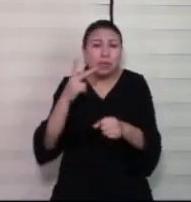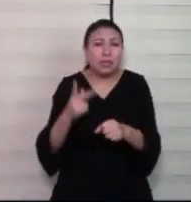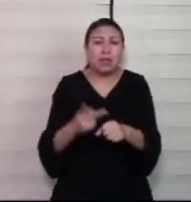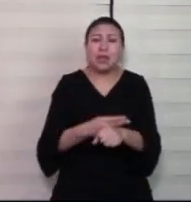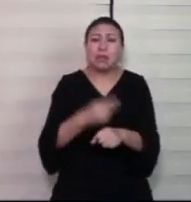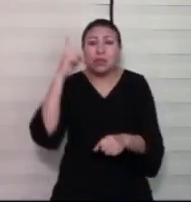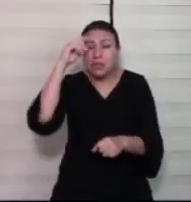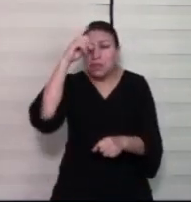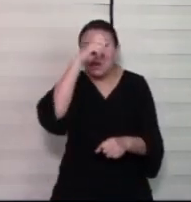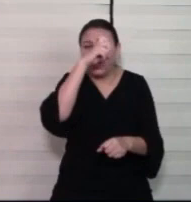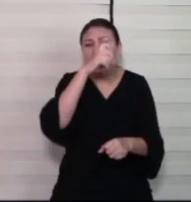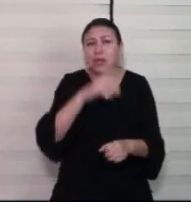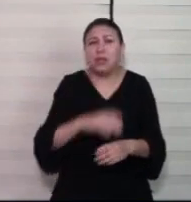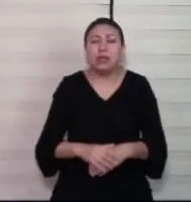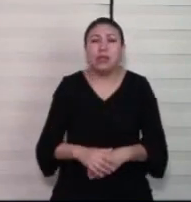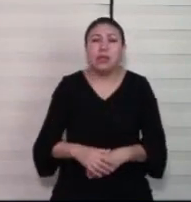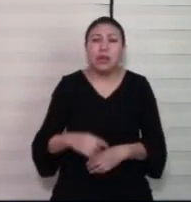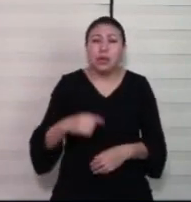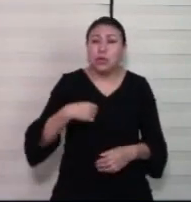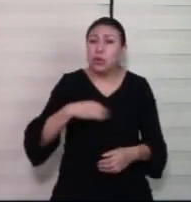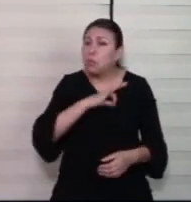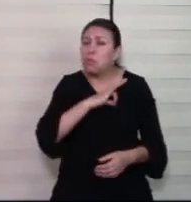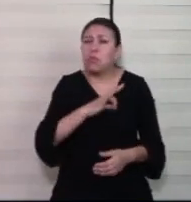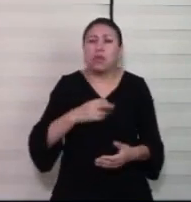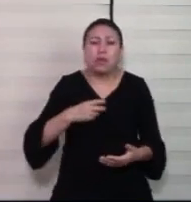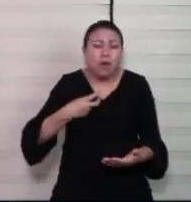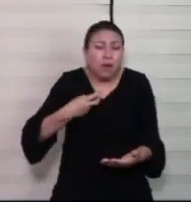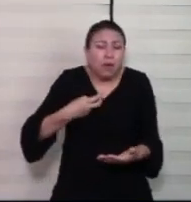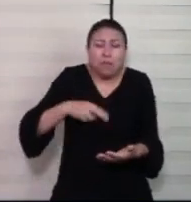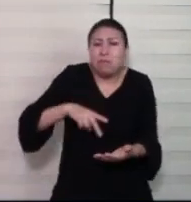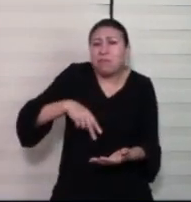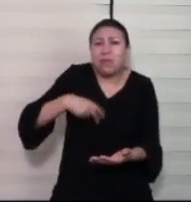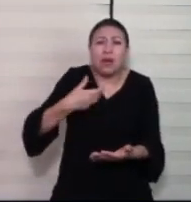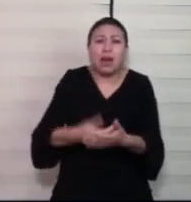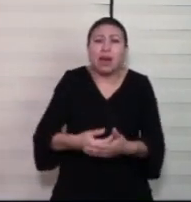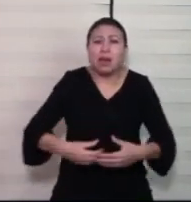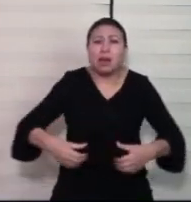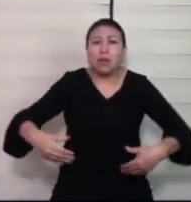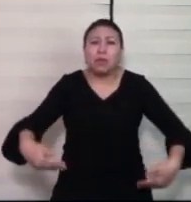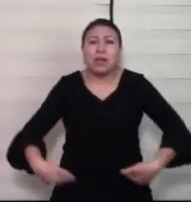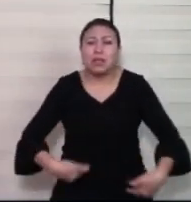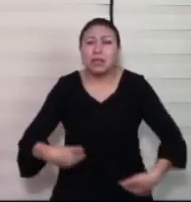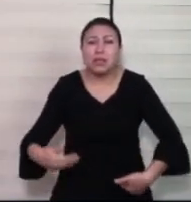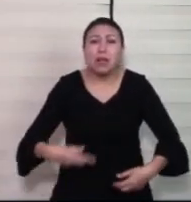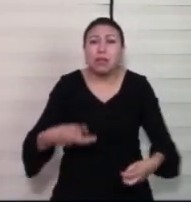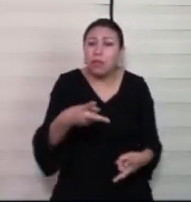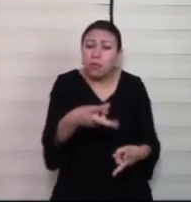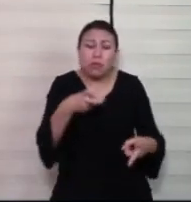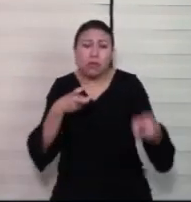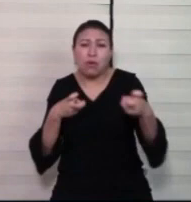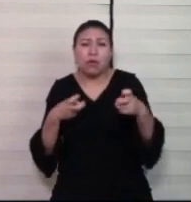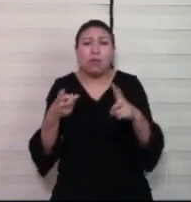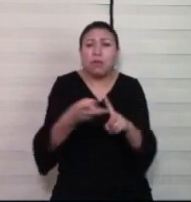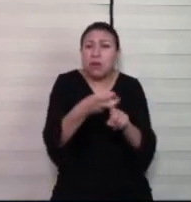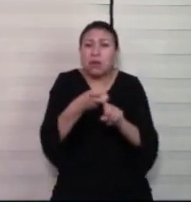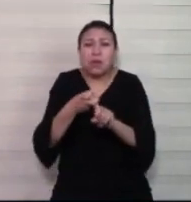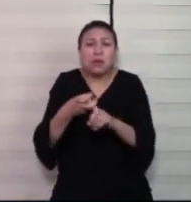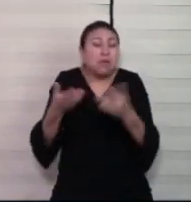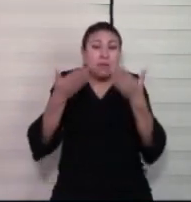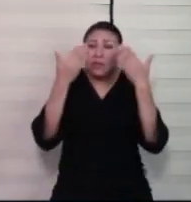estoy exento de una caída, no estoy exento de un robo, no estoy exento aún de un asalto,